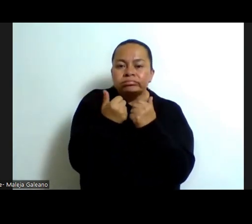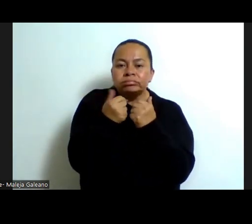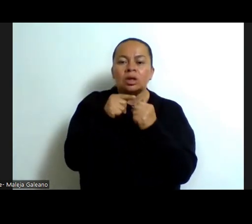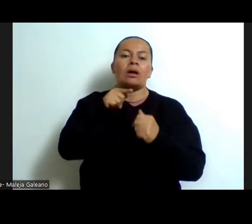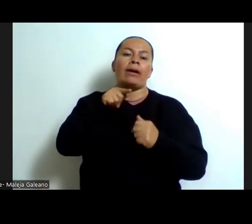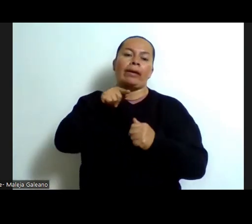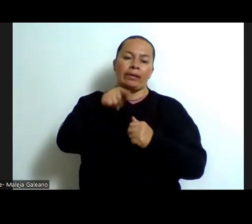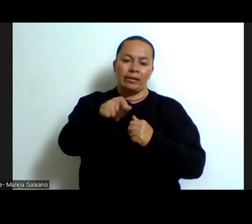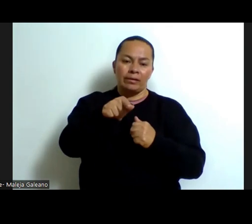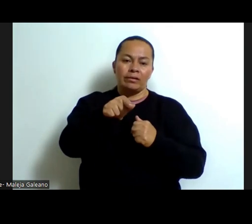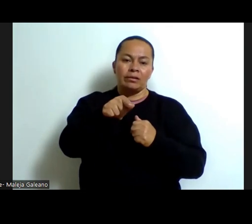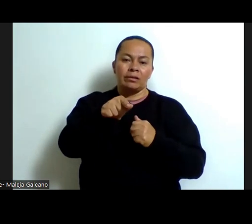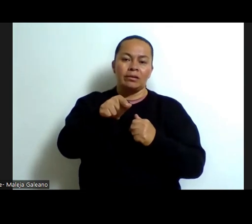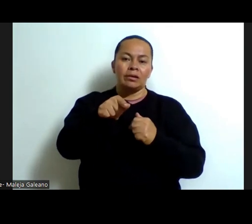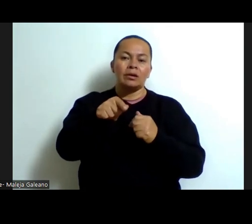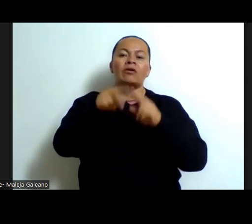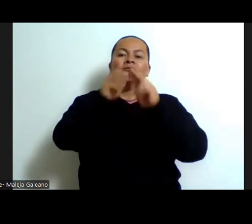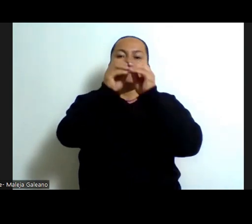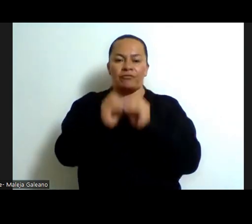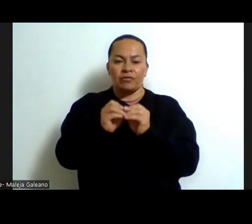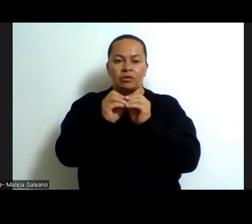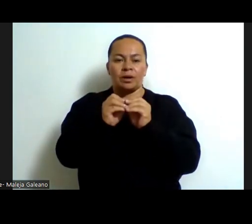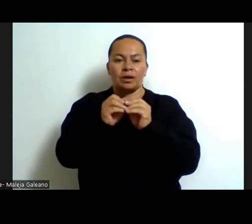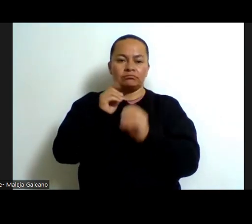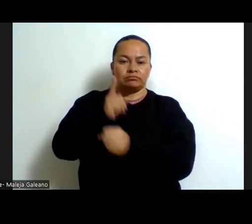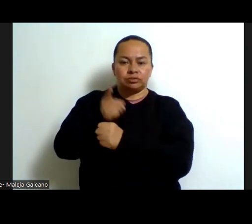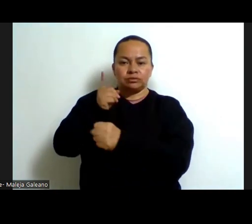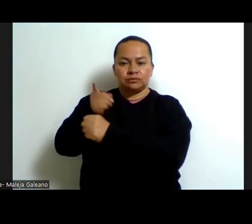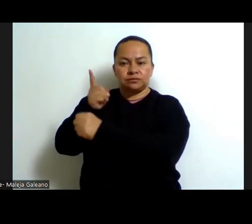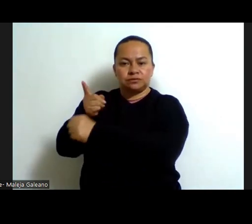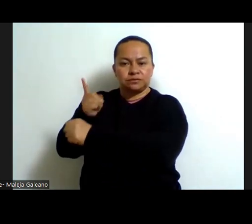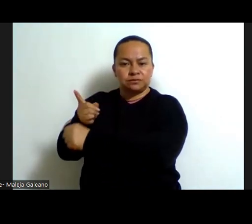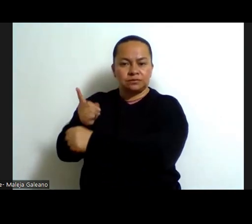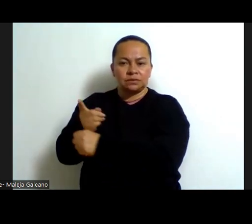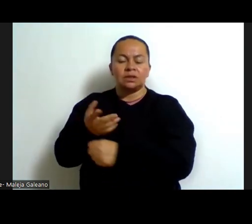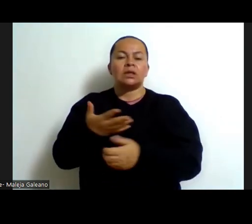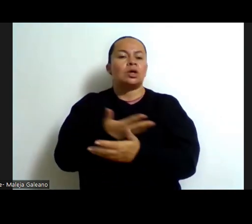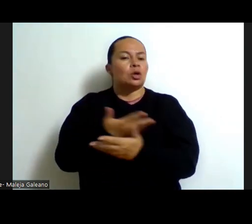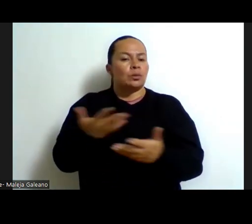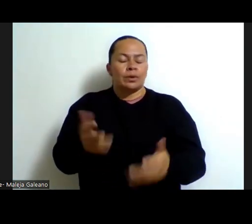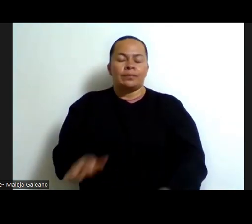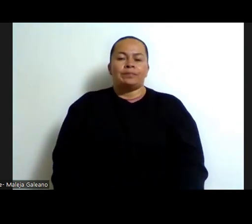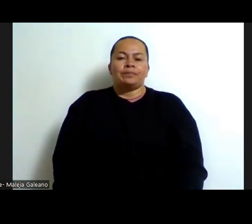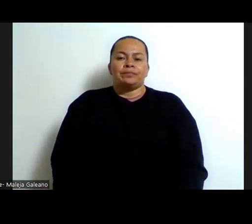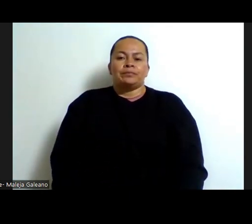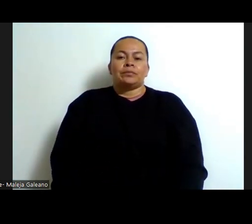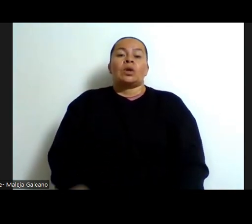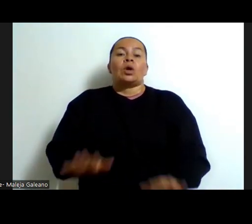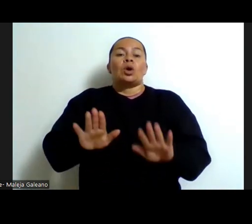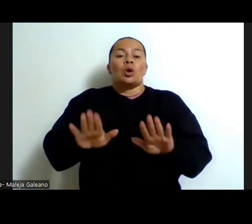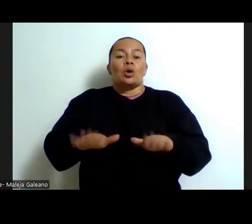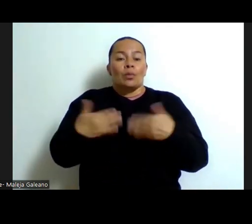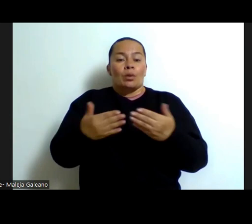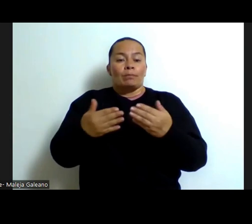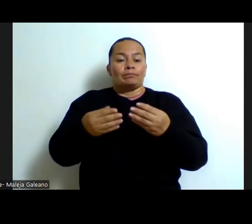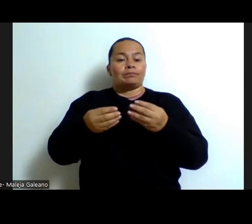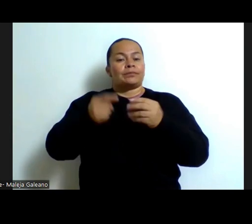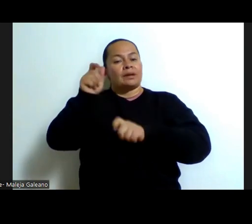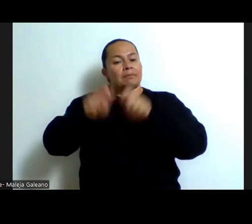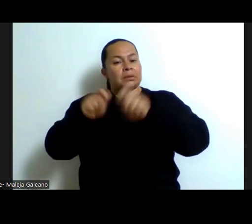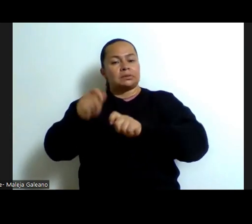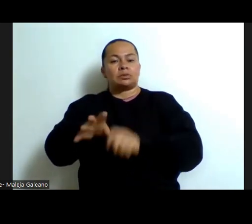esta este tipo de jerarquización sí Entonces como la persona no tiene comunicación